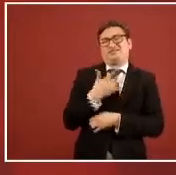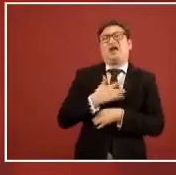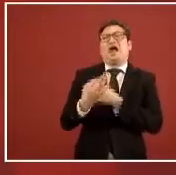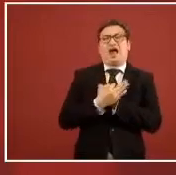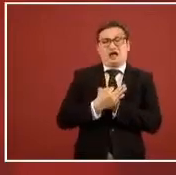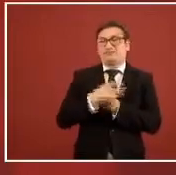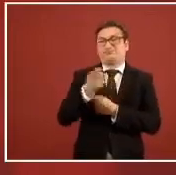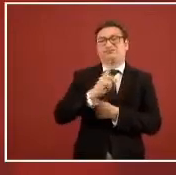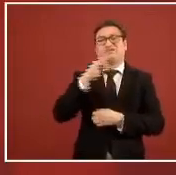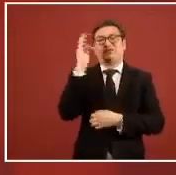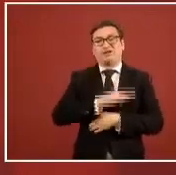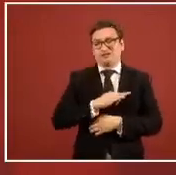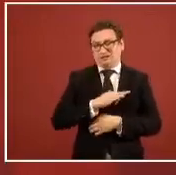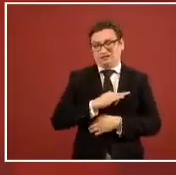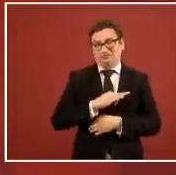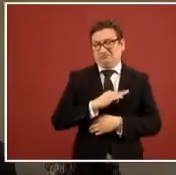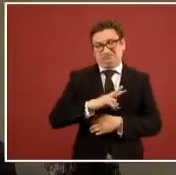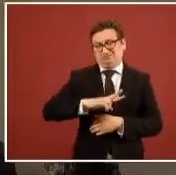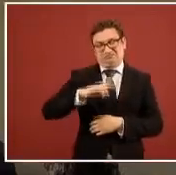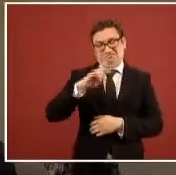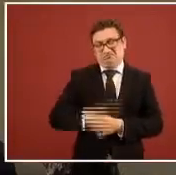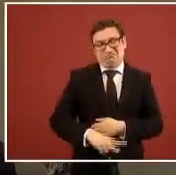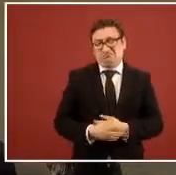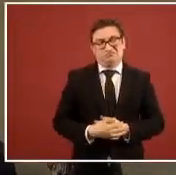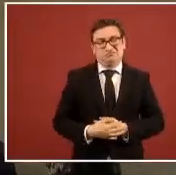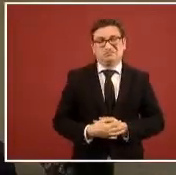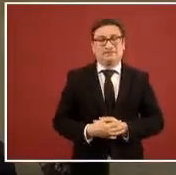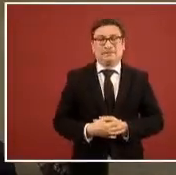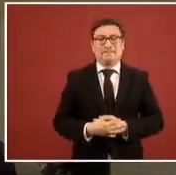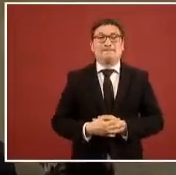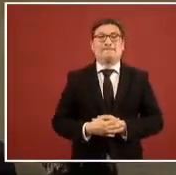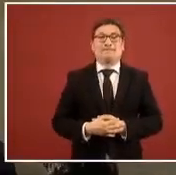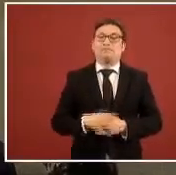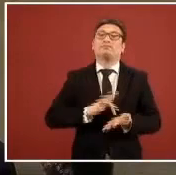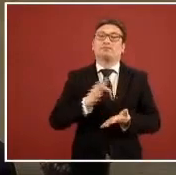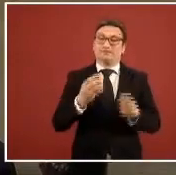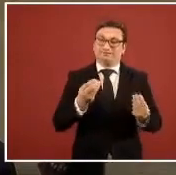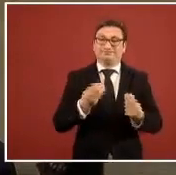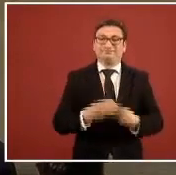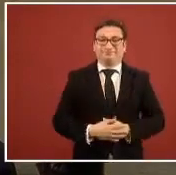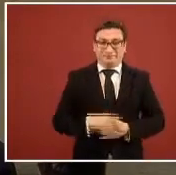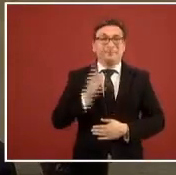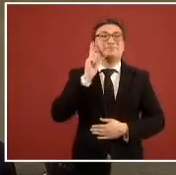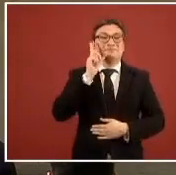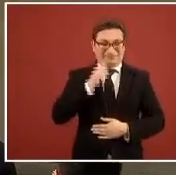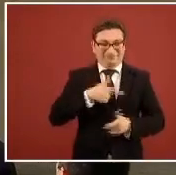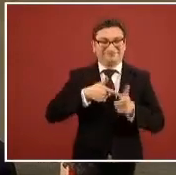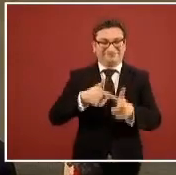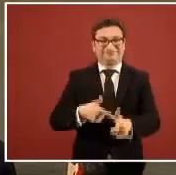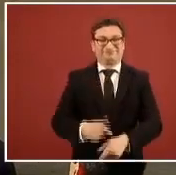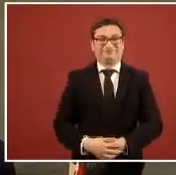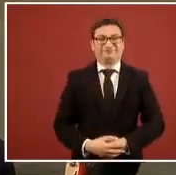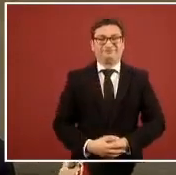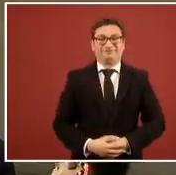protección cuando en realidad no está siendo útil. Muchas gracias. Mañana continuamos.